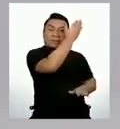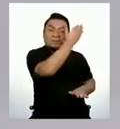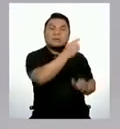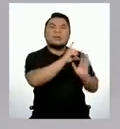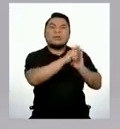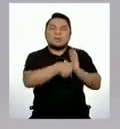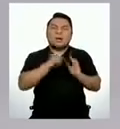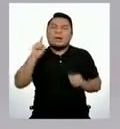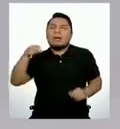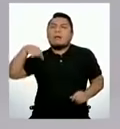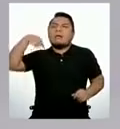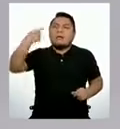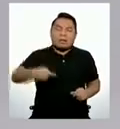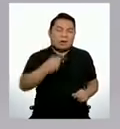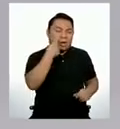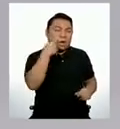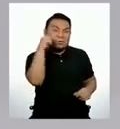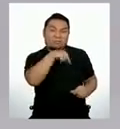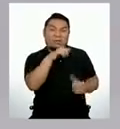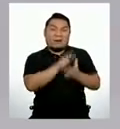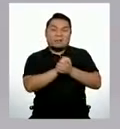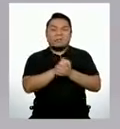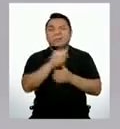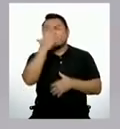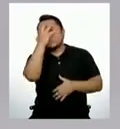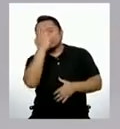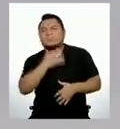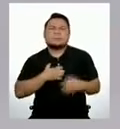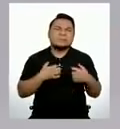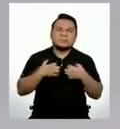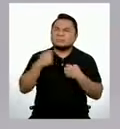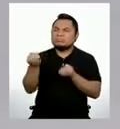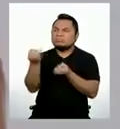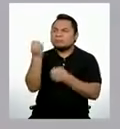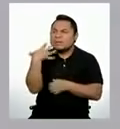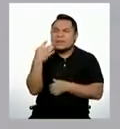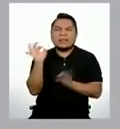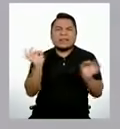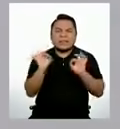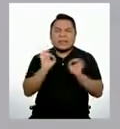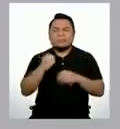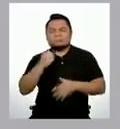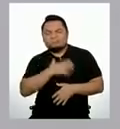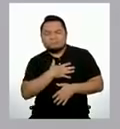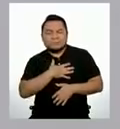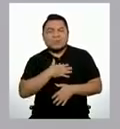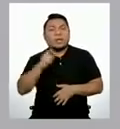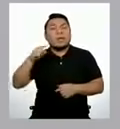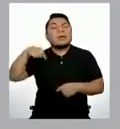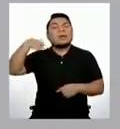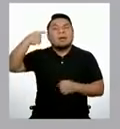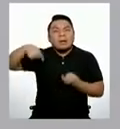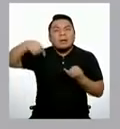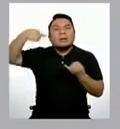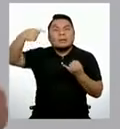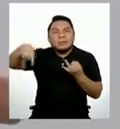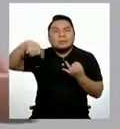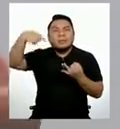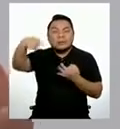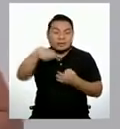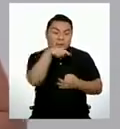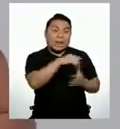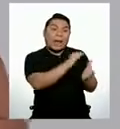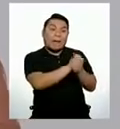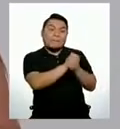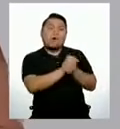descontento porque no había conseguido saber el secreto del hombre. Varios días después, el amigo